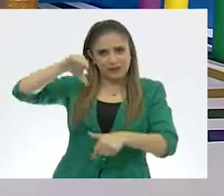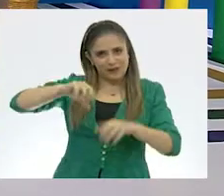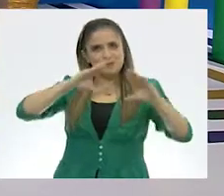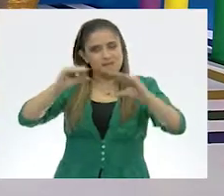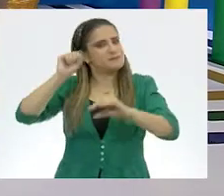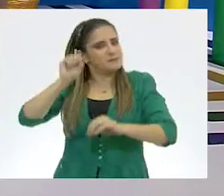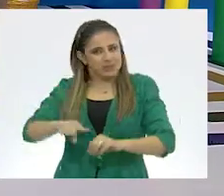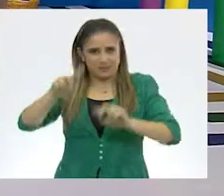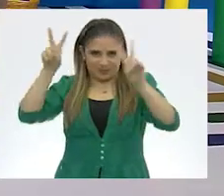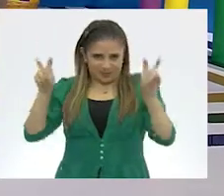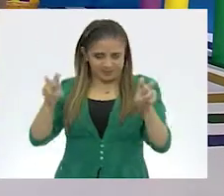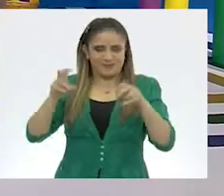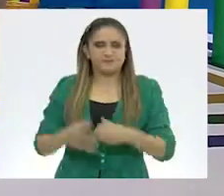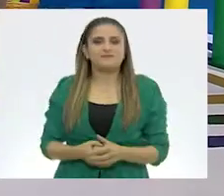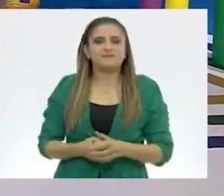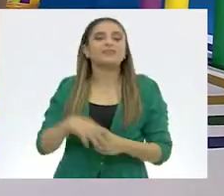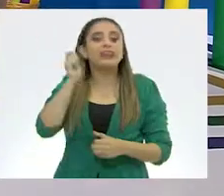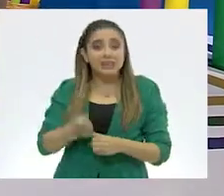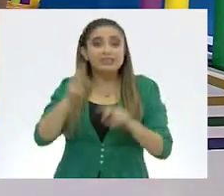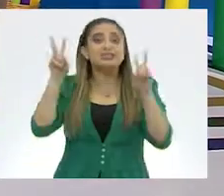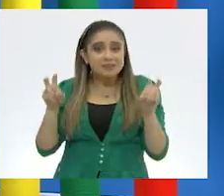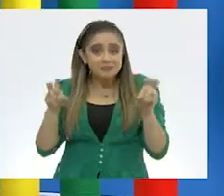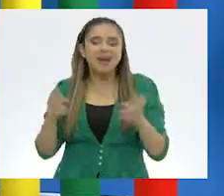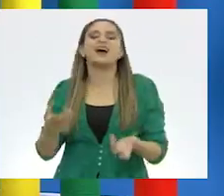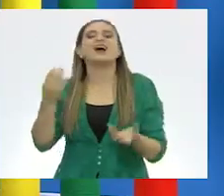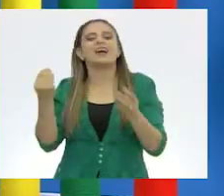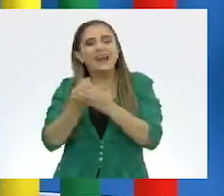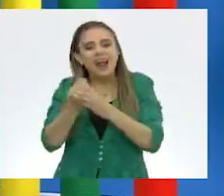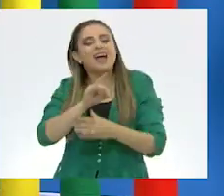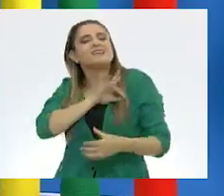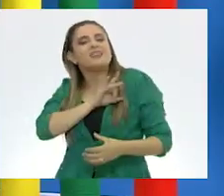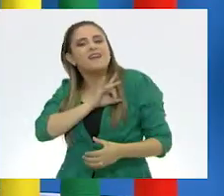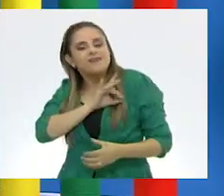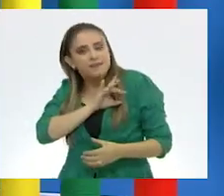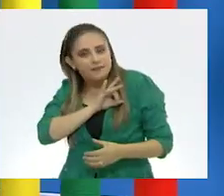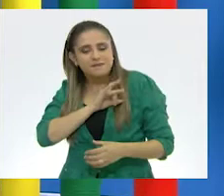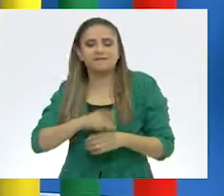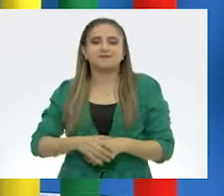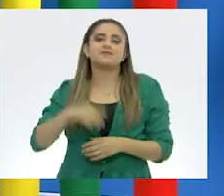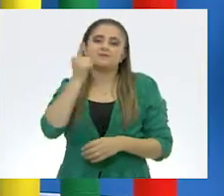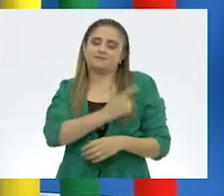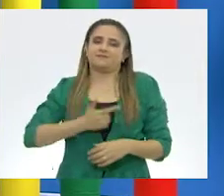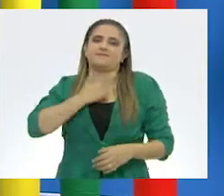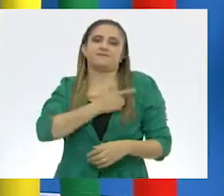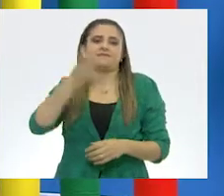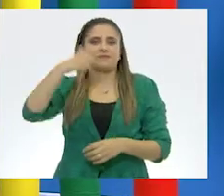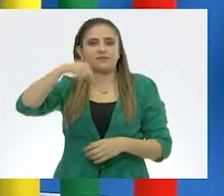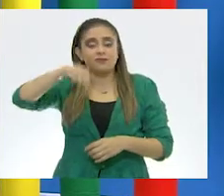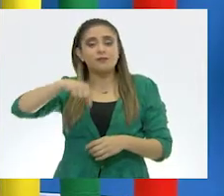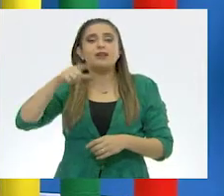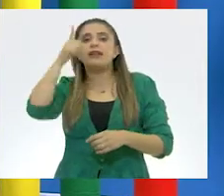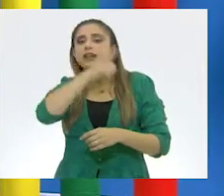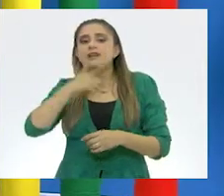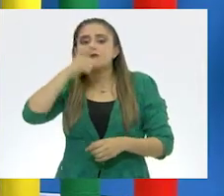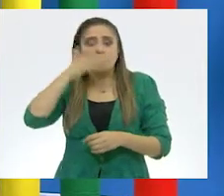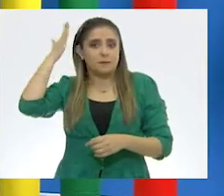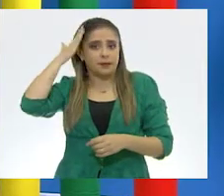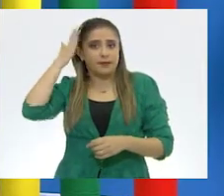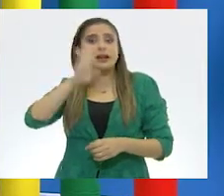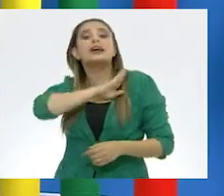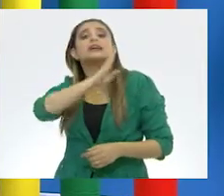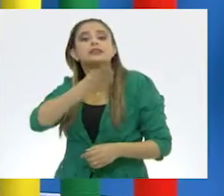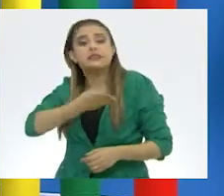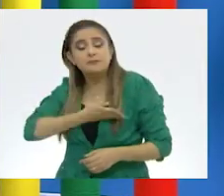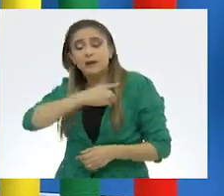los cuentos de terror? Es un gusto que nos volvamos a encontrar en esta clase de la asignatura de lengua materna español para